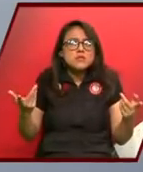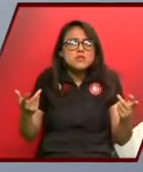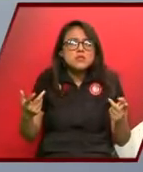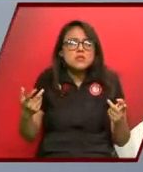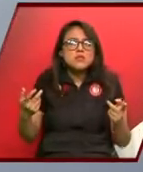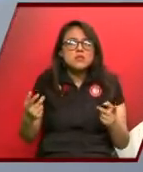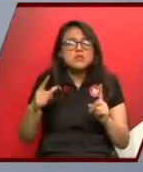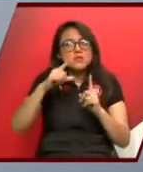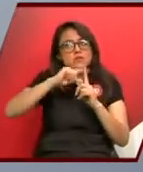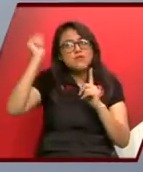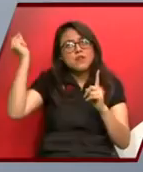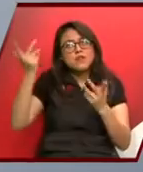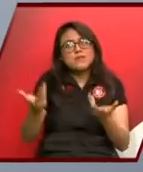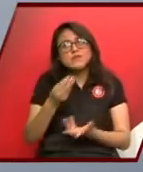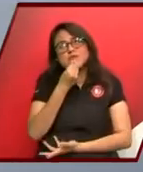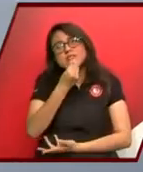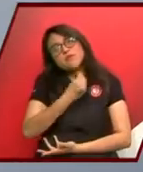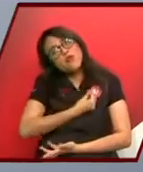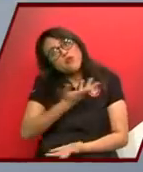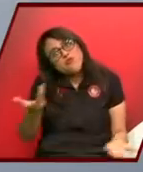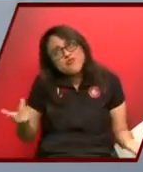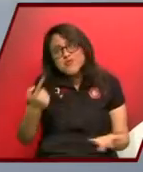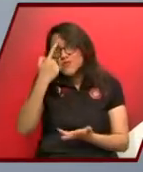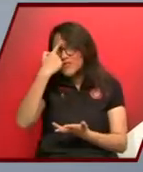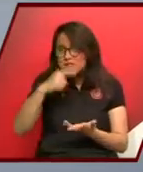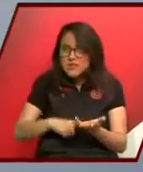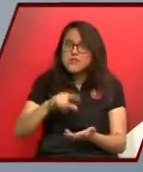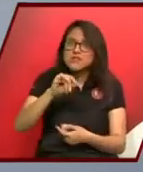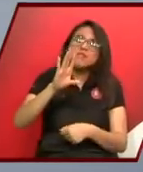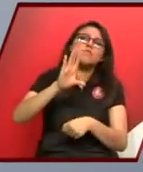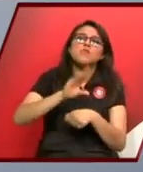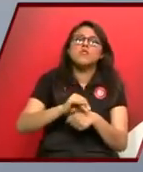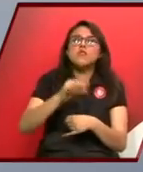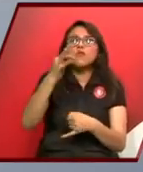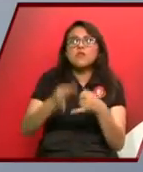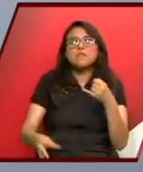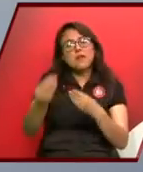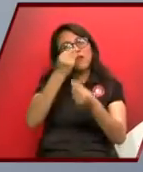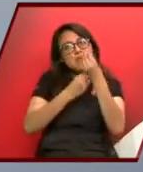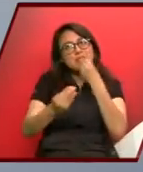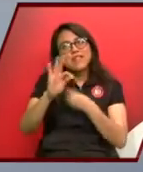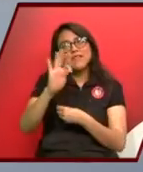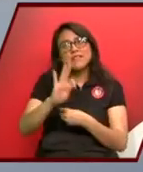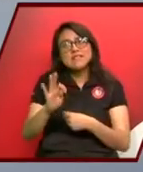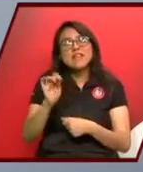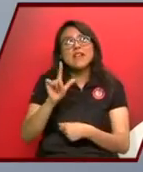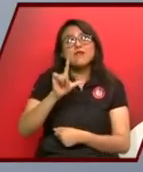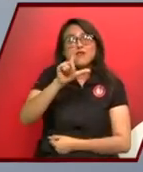con la Catrine, sí, pero pues yo creo que sí le dieron chance de tener su última cena.